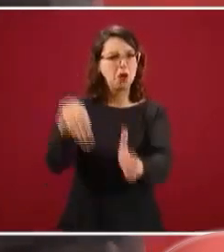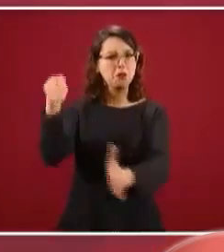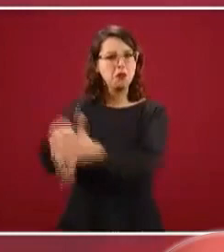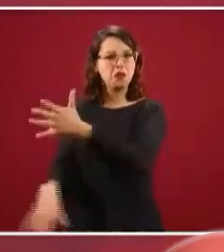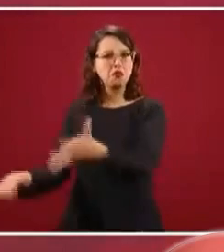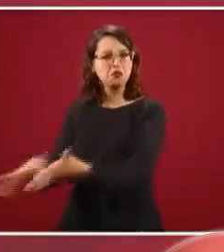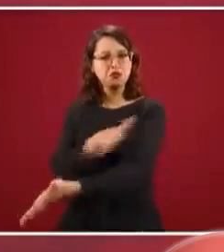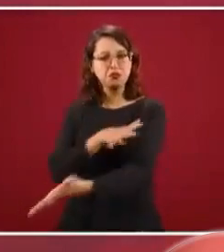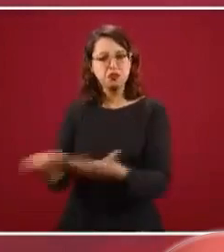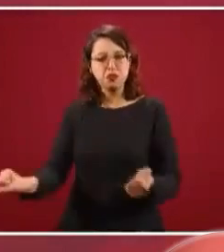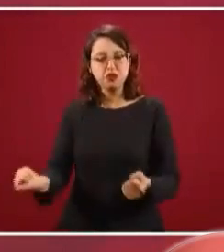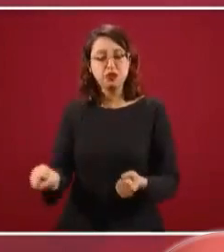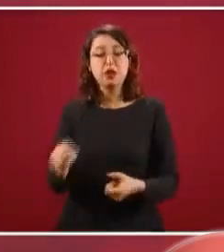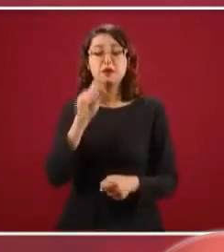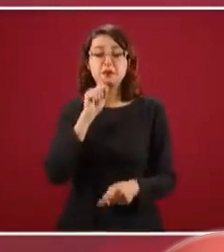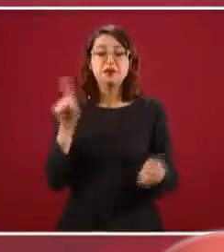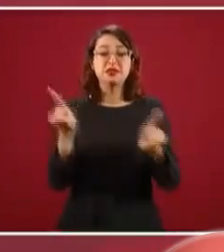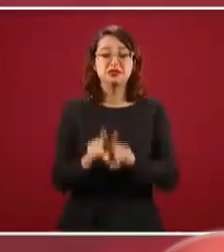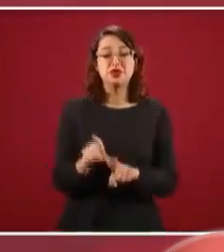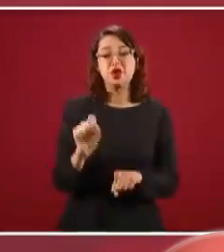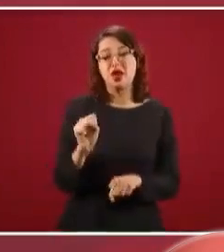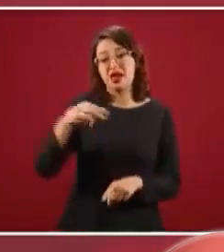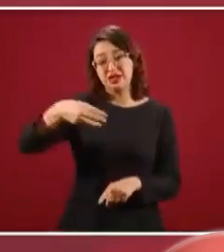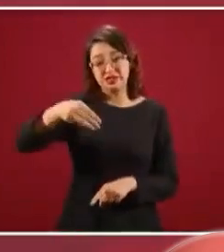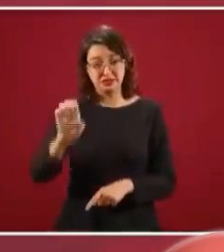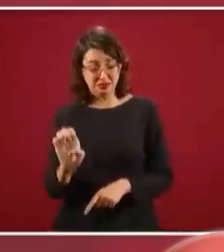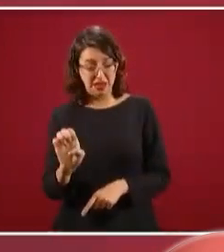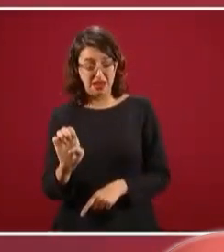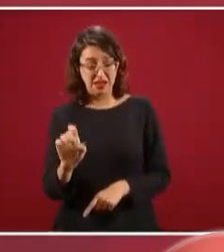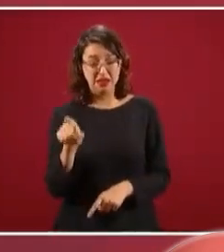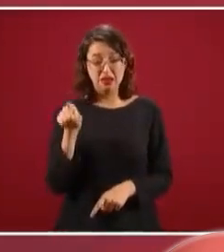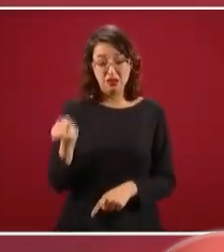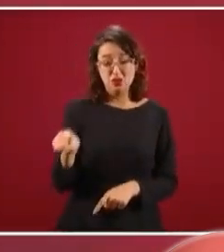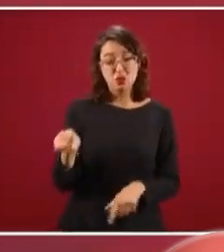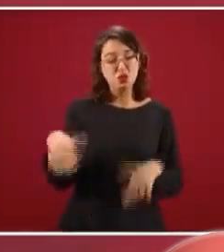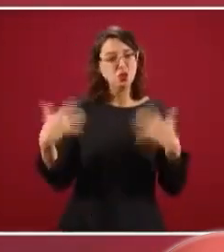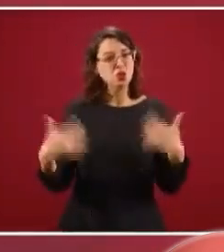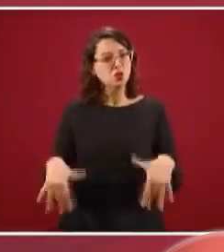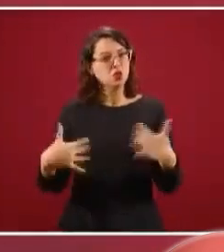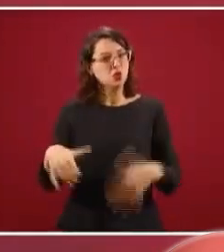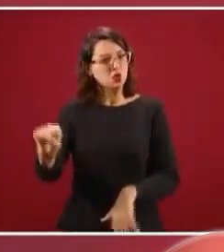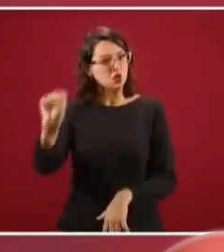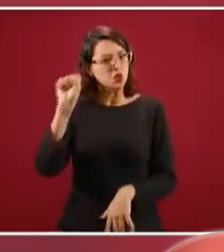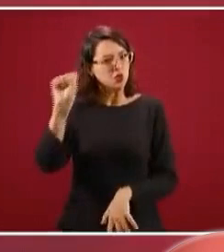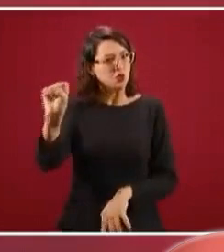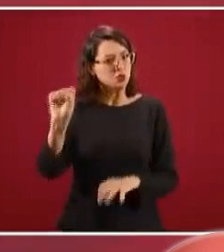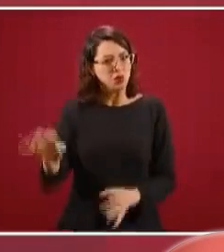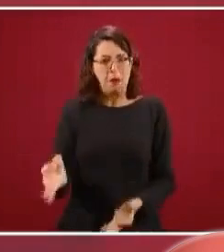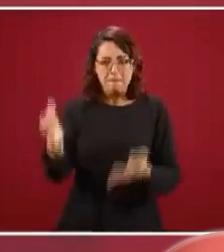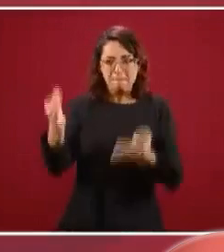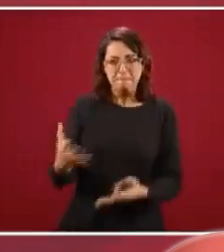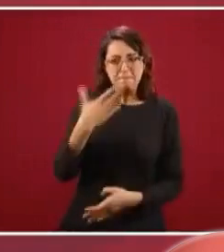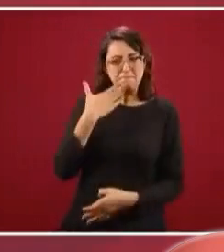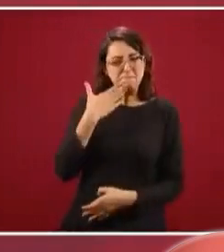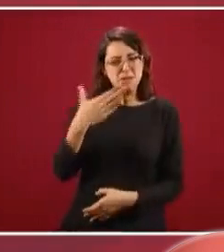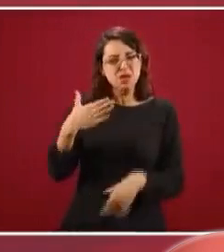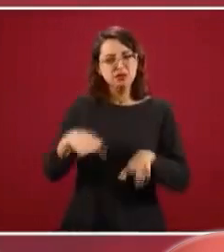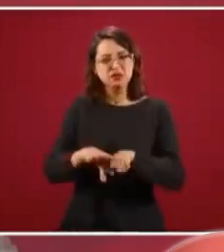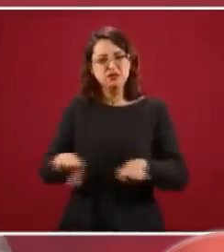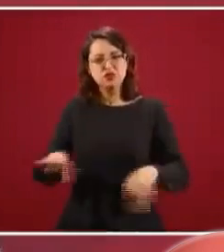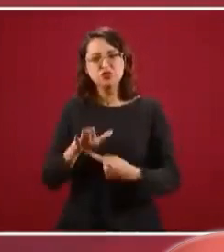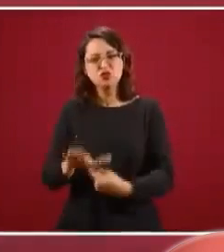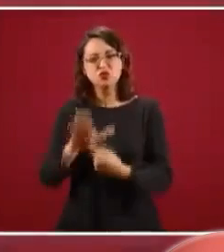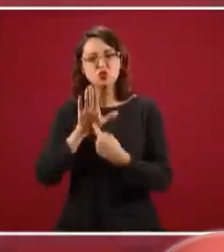Últimamente el ESME era un ejemplo de democracia sindical, ese sindicato,